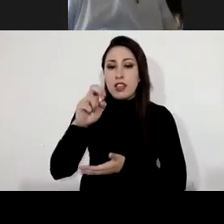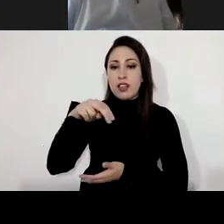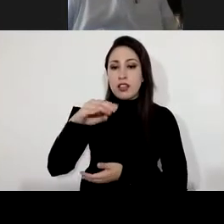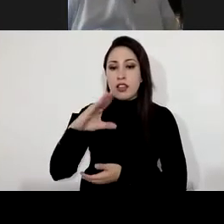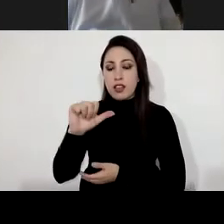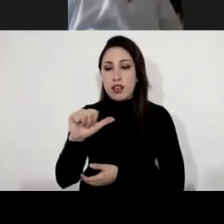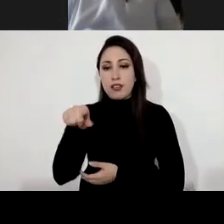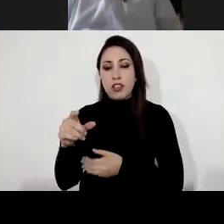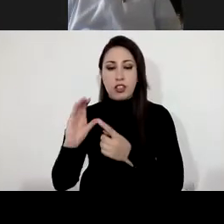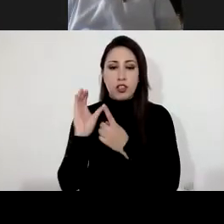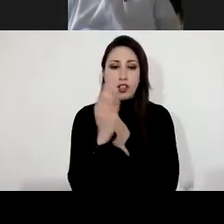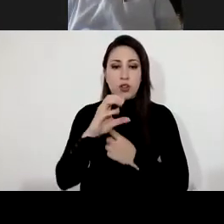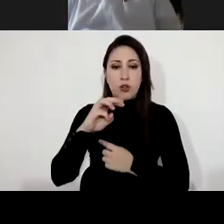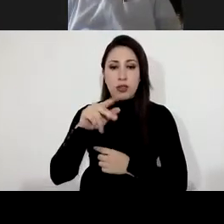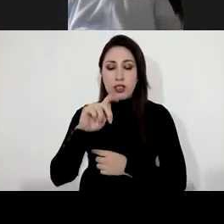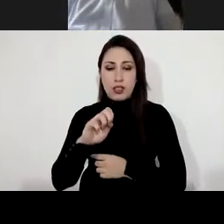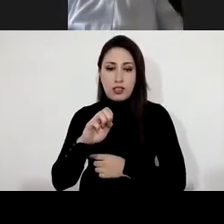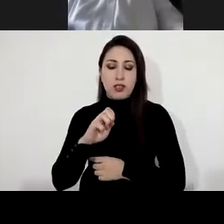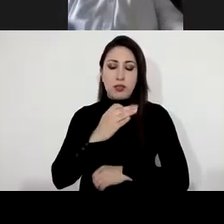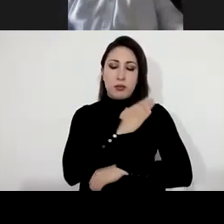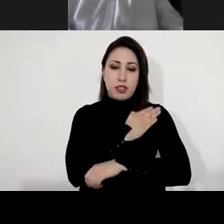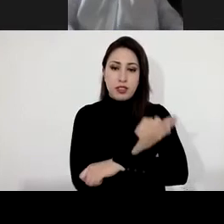Transparencia. Buenas tardes.